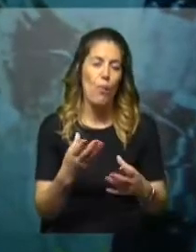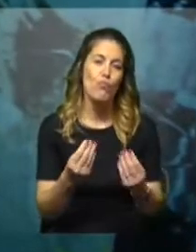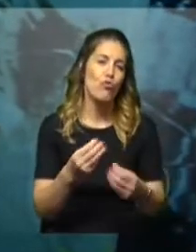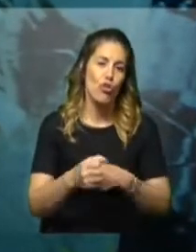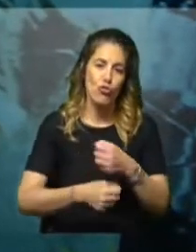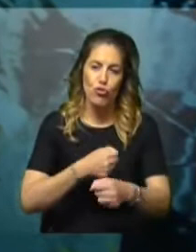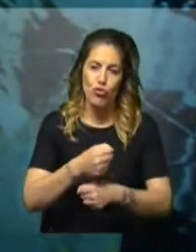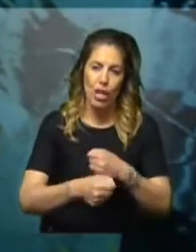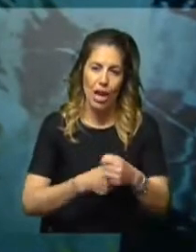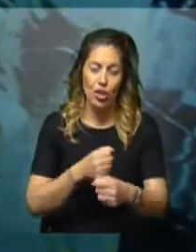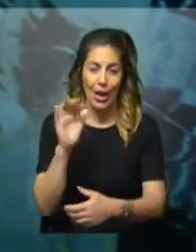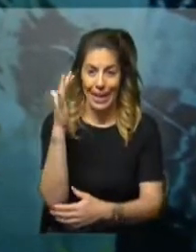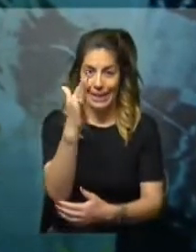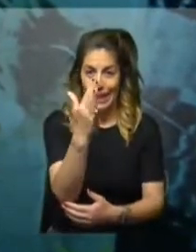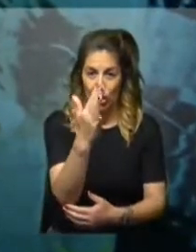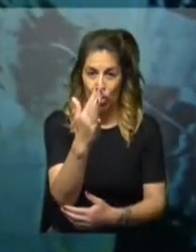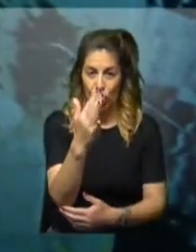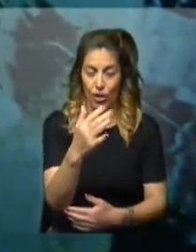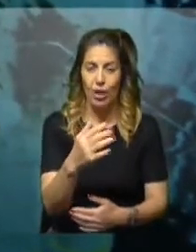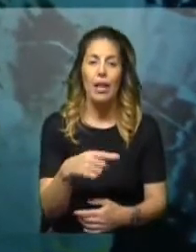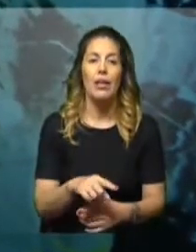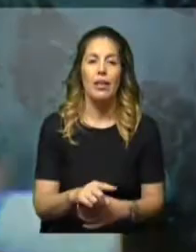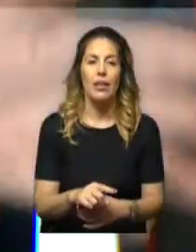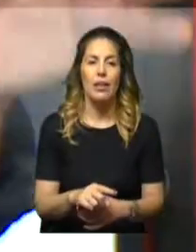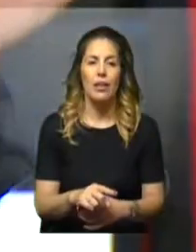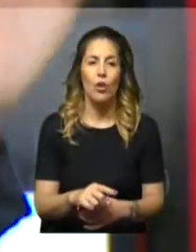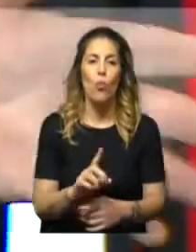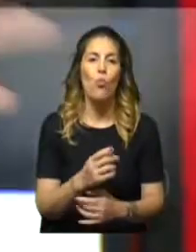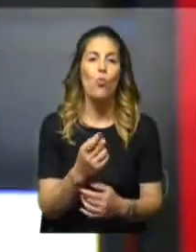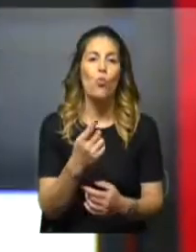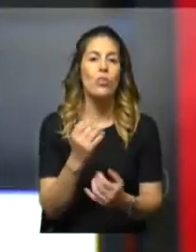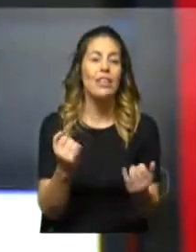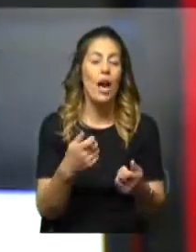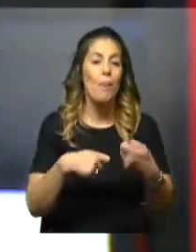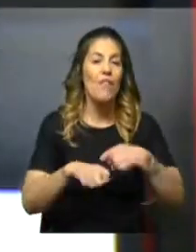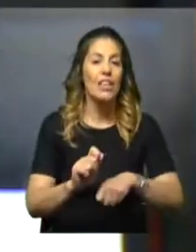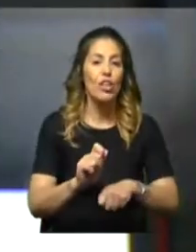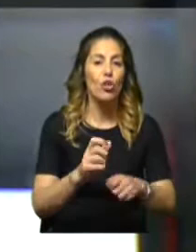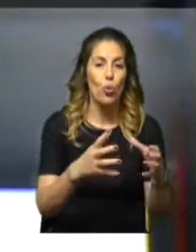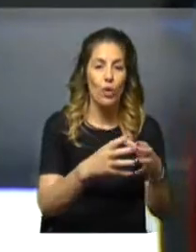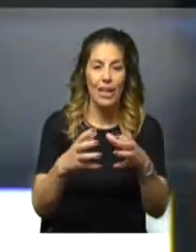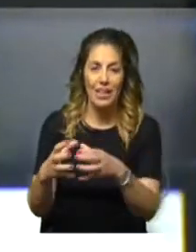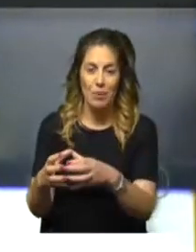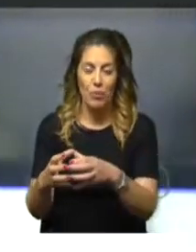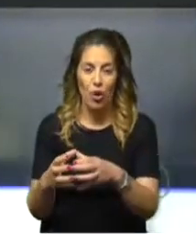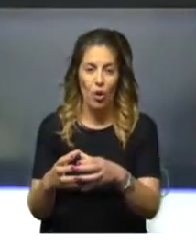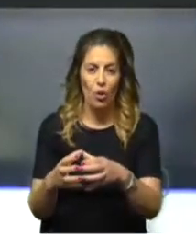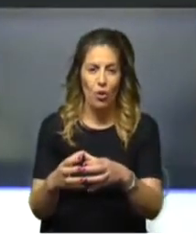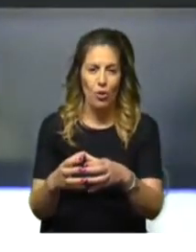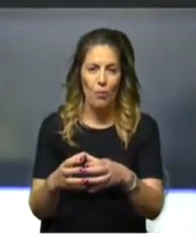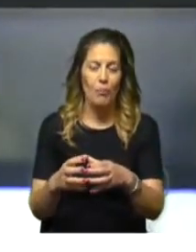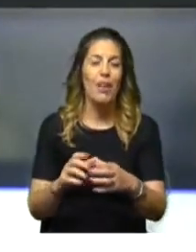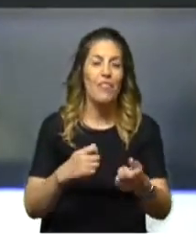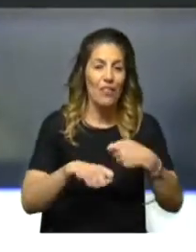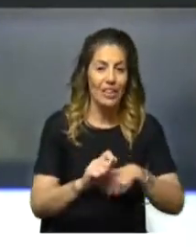forma en el interior amateur por supuesto este un día me vendieron de un equipo a otro por un equipo completo de fútbol no por